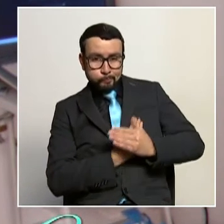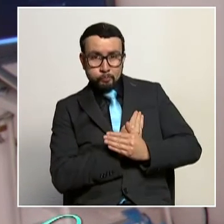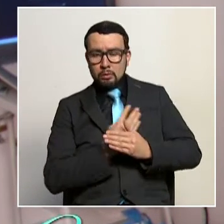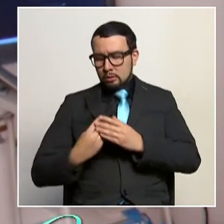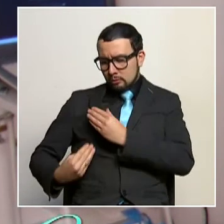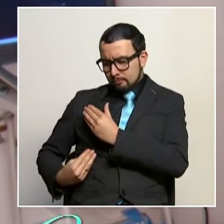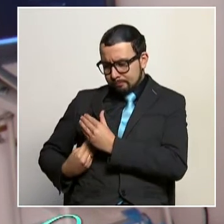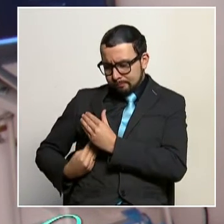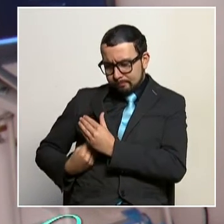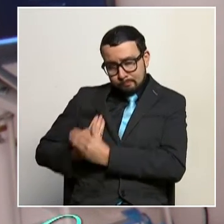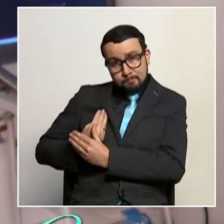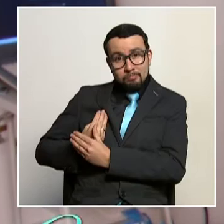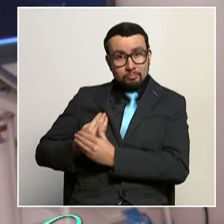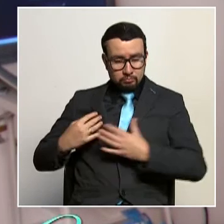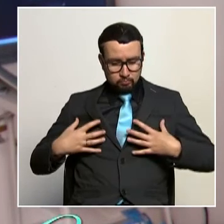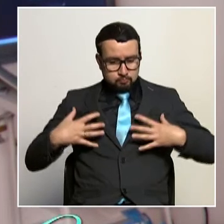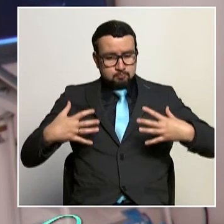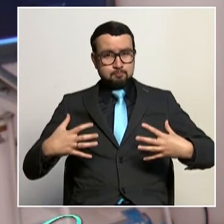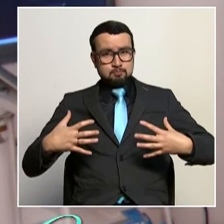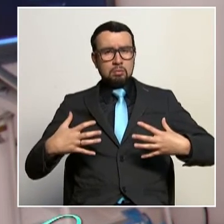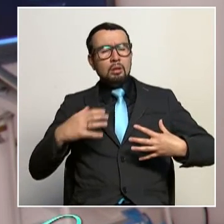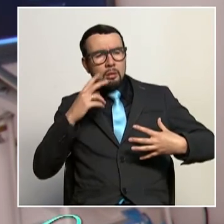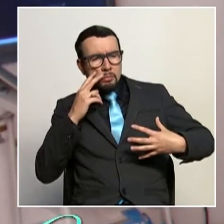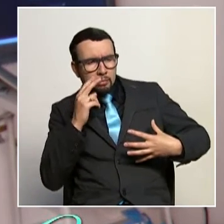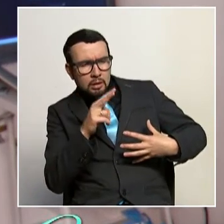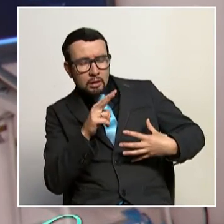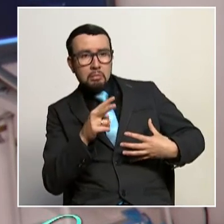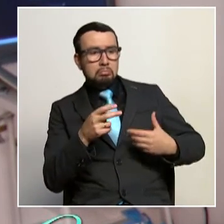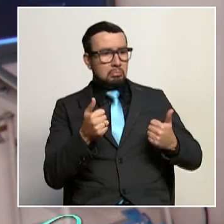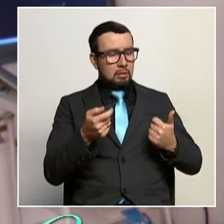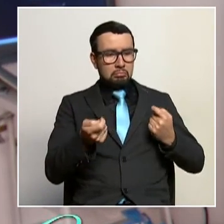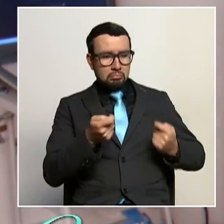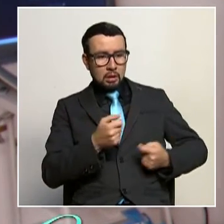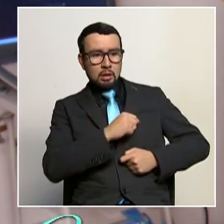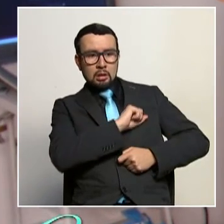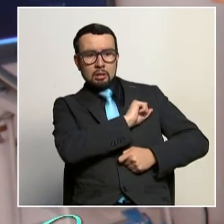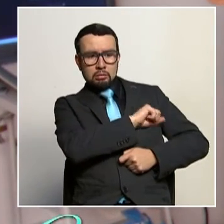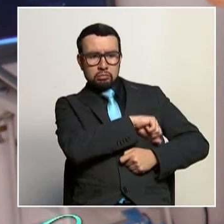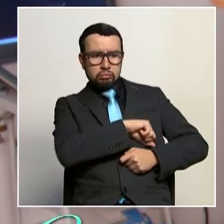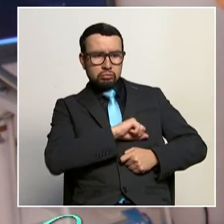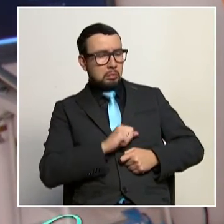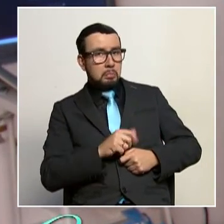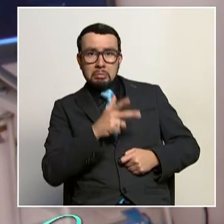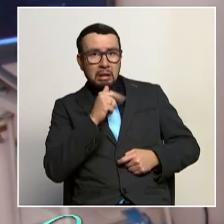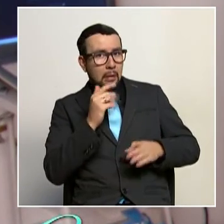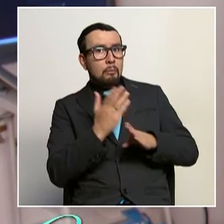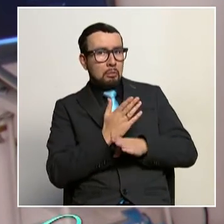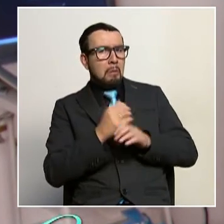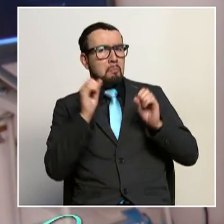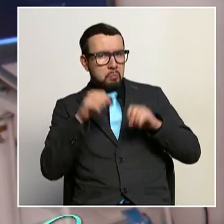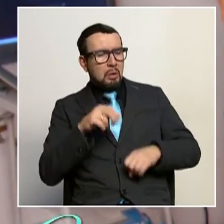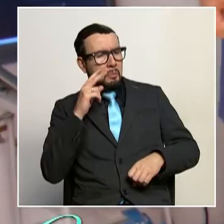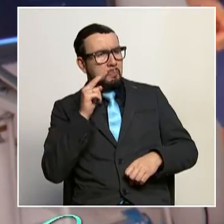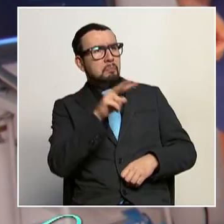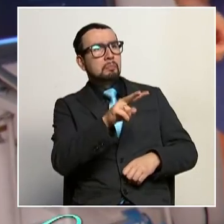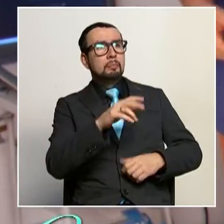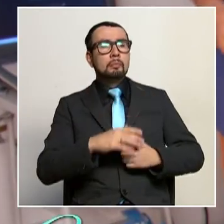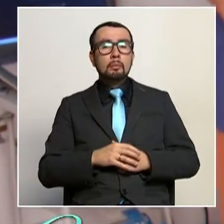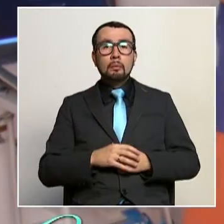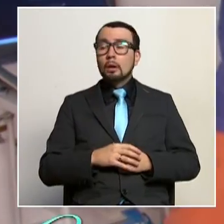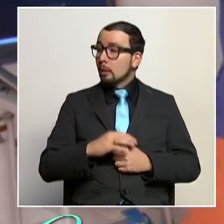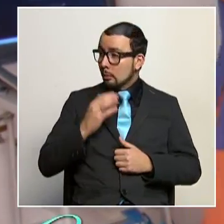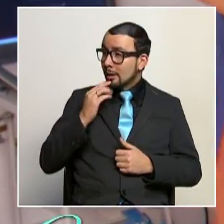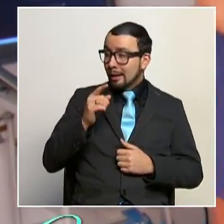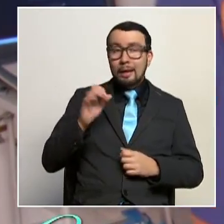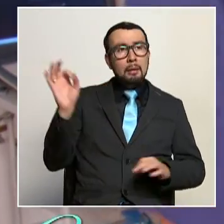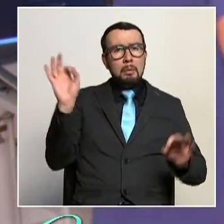muy frecuente, podemos mirar la ubicación y que no haya ninguna complicación relacionada con las prótesis. Además, porque mientras vamos alistando